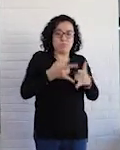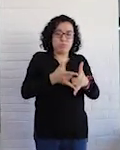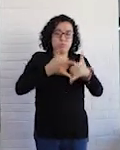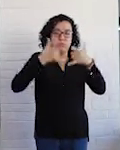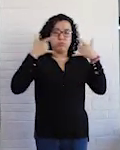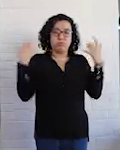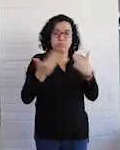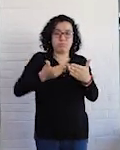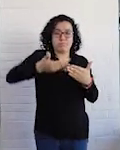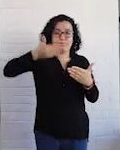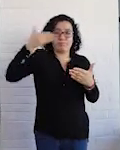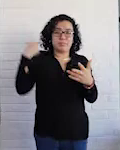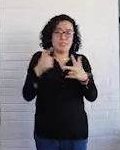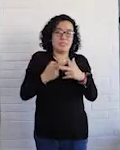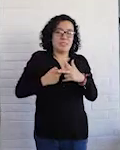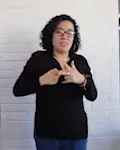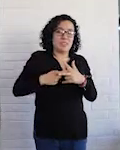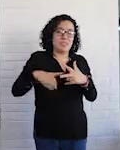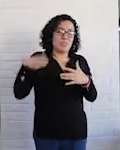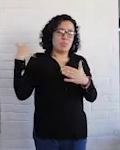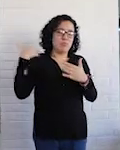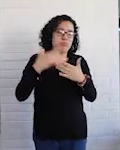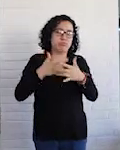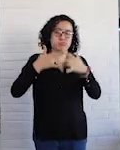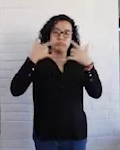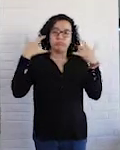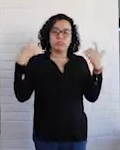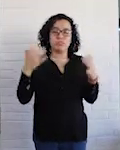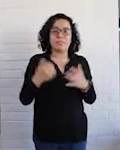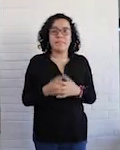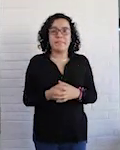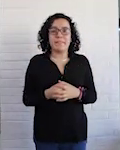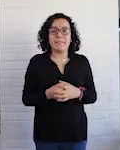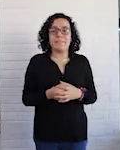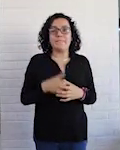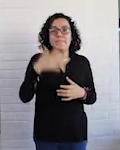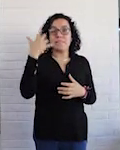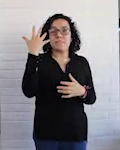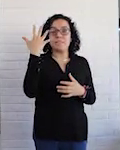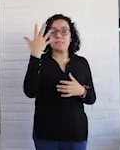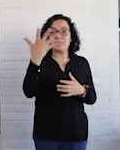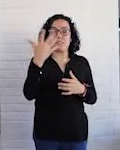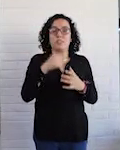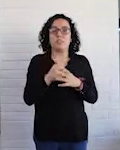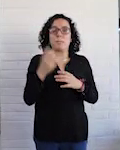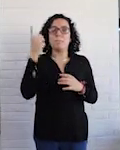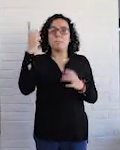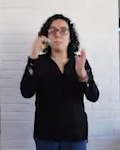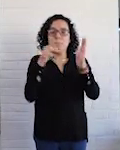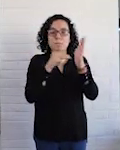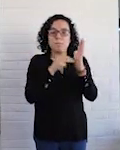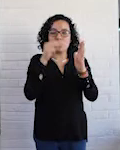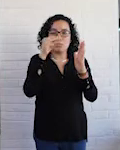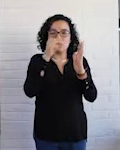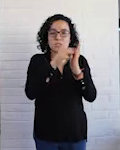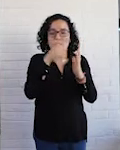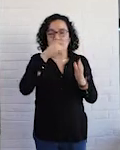han generado, o sea, hace muchísimos años, la humanidad ha generado 5 exabytes, que son 1,000 millones de